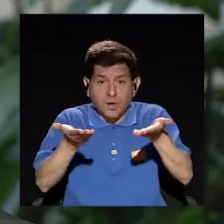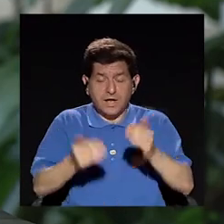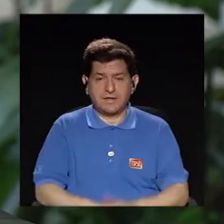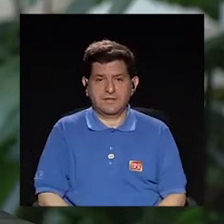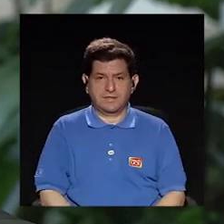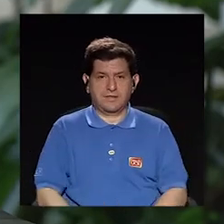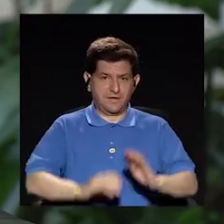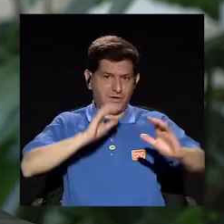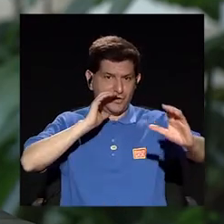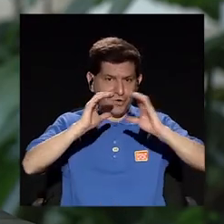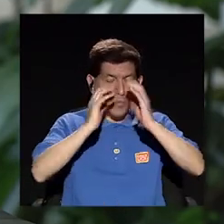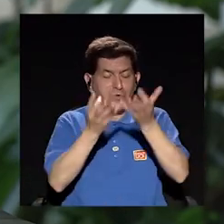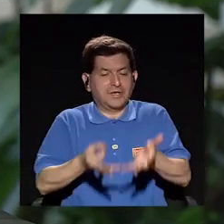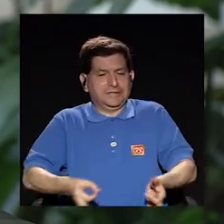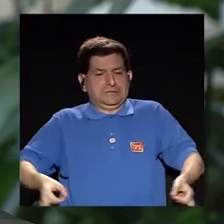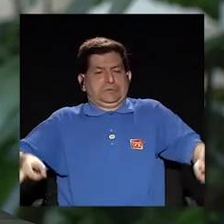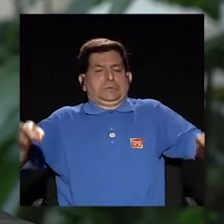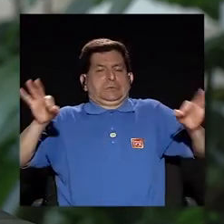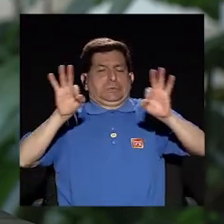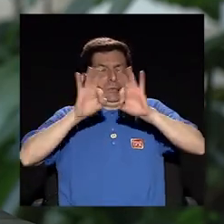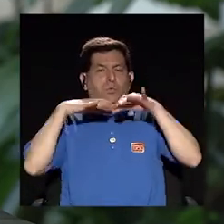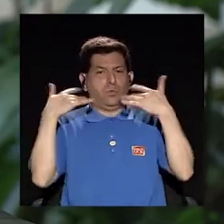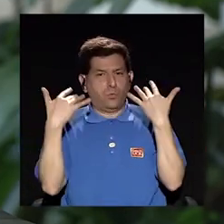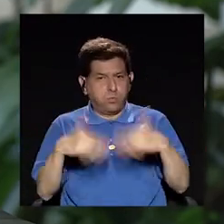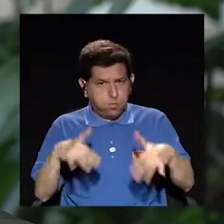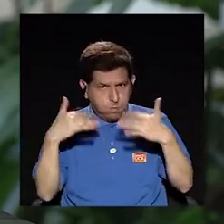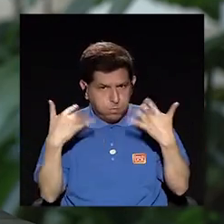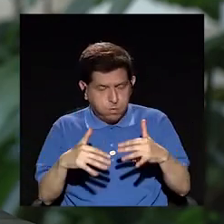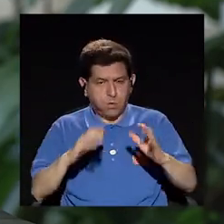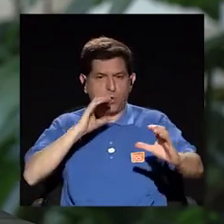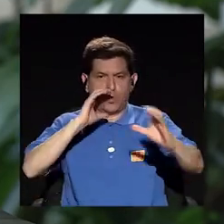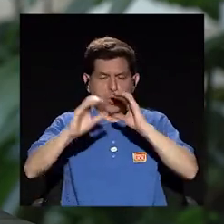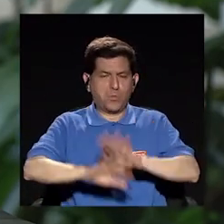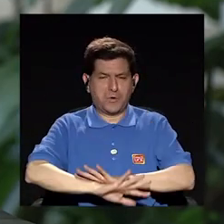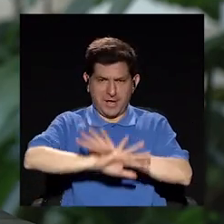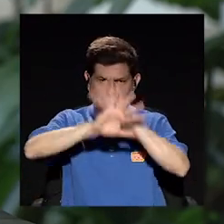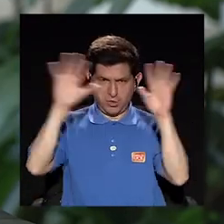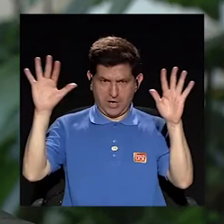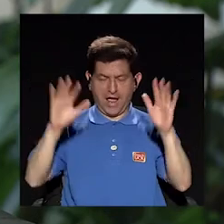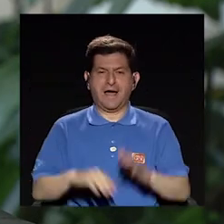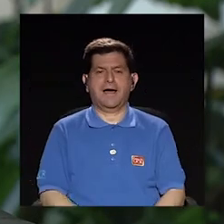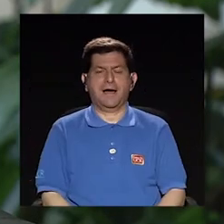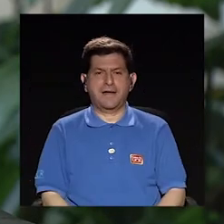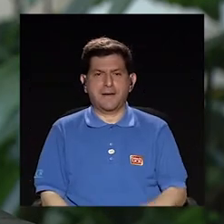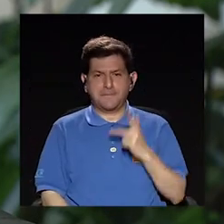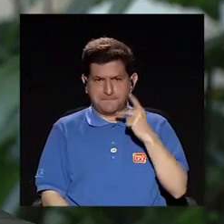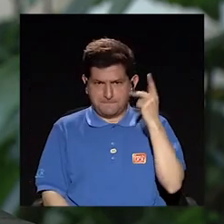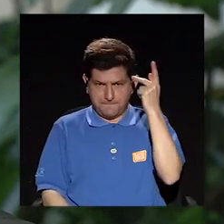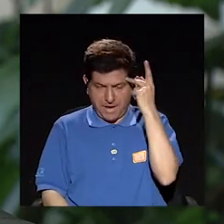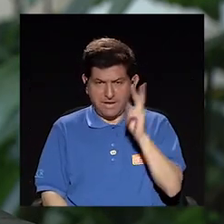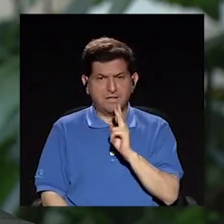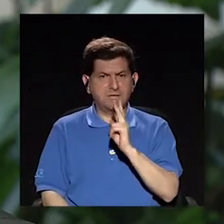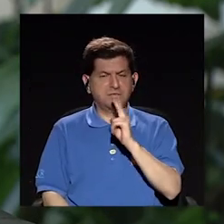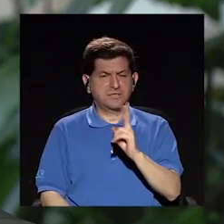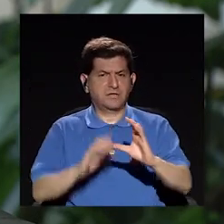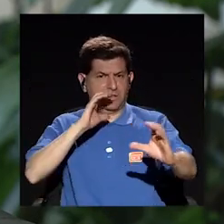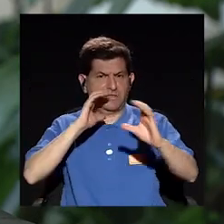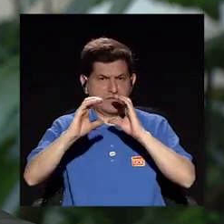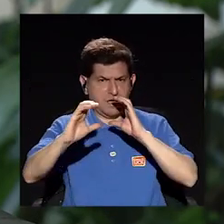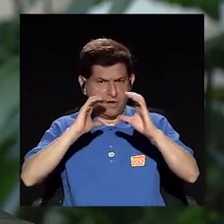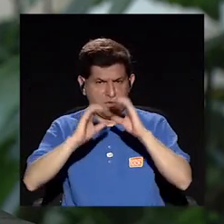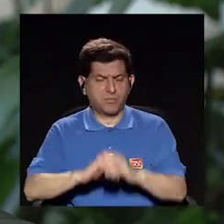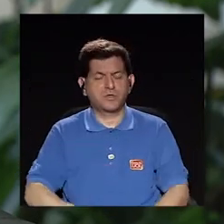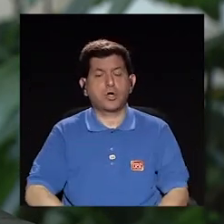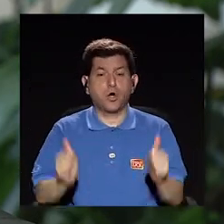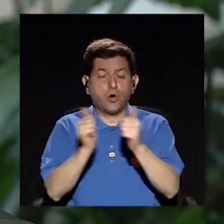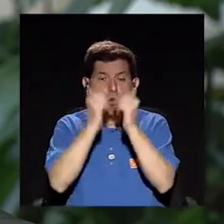brindar. La comunicación es fundamental, ¿verdad? Tiene que ser una comunicación clara, el papá tiene que tener realmente una